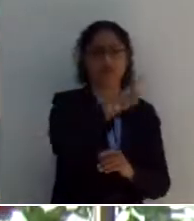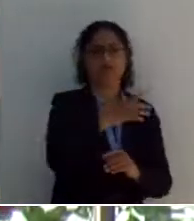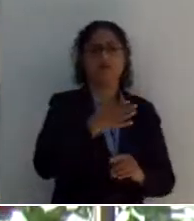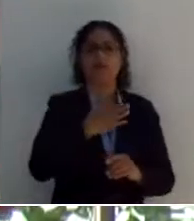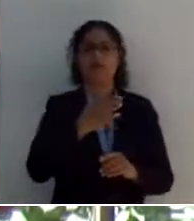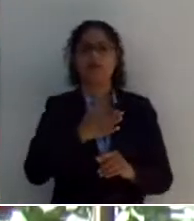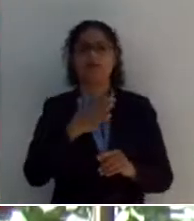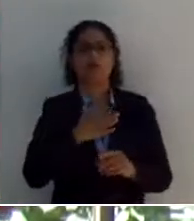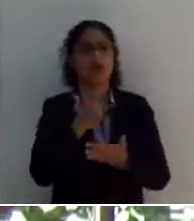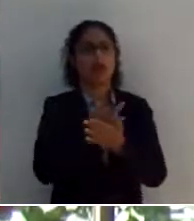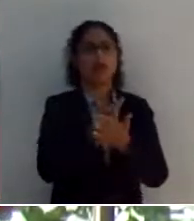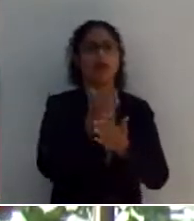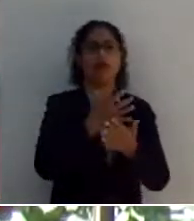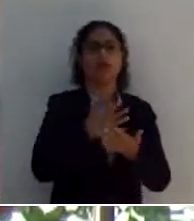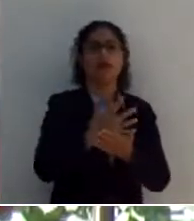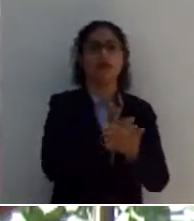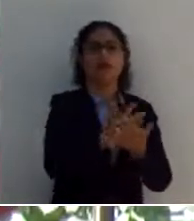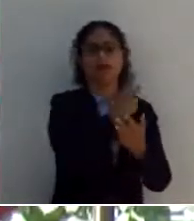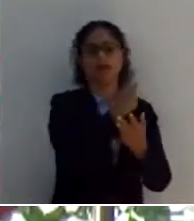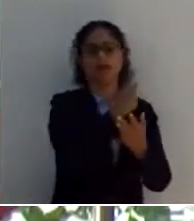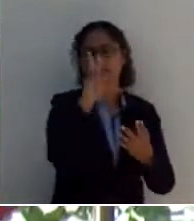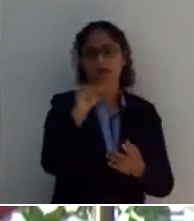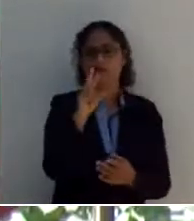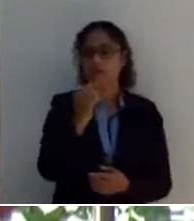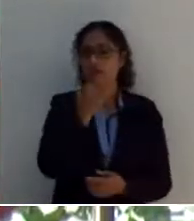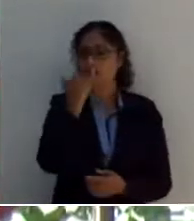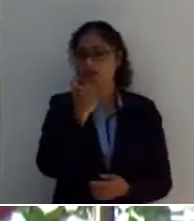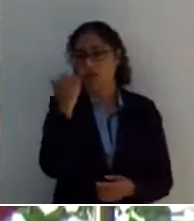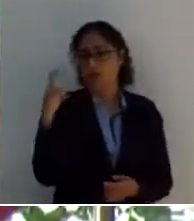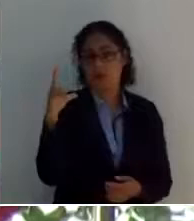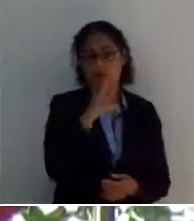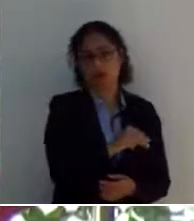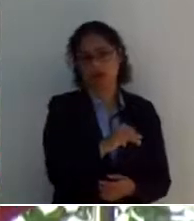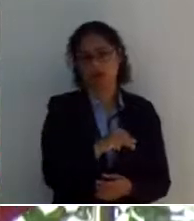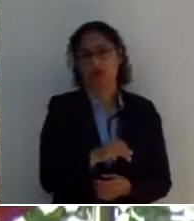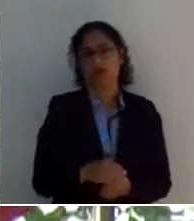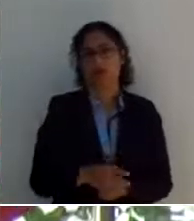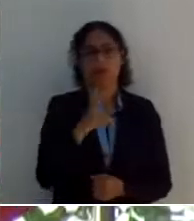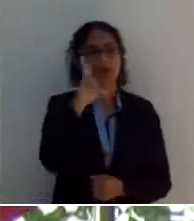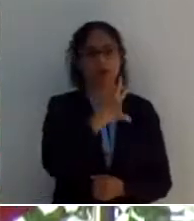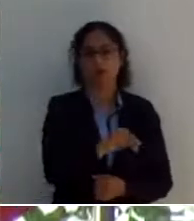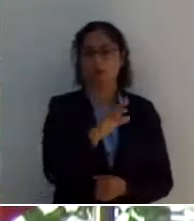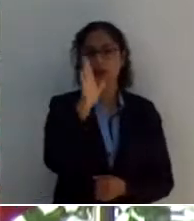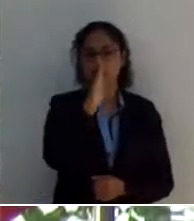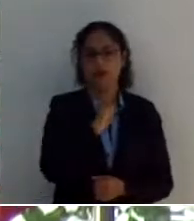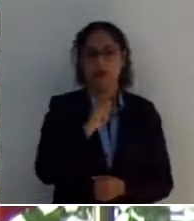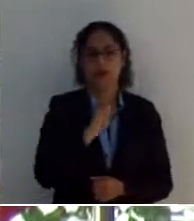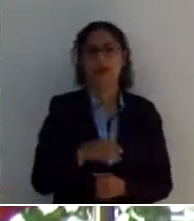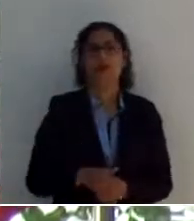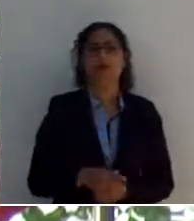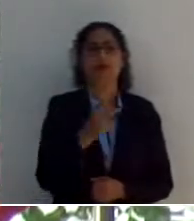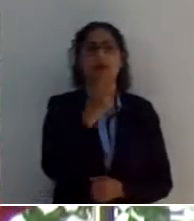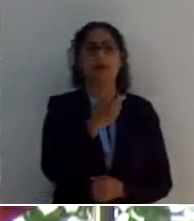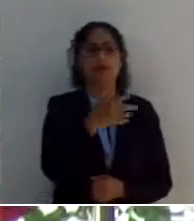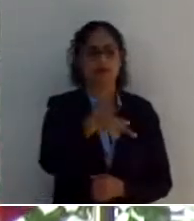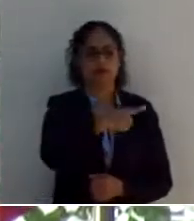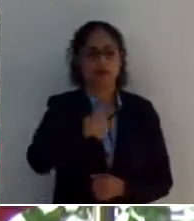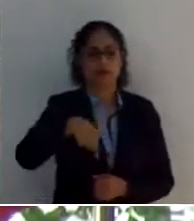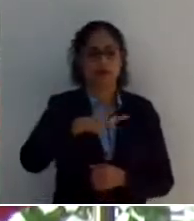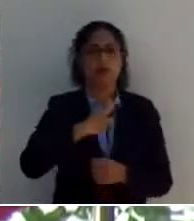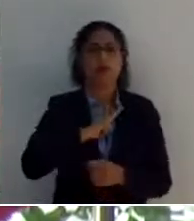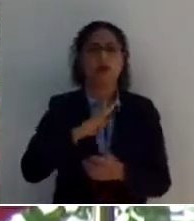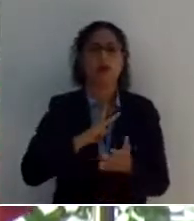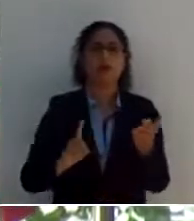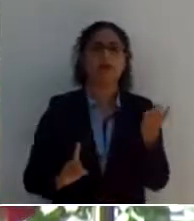vida económica de nuestro estado. O sea, no es la ruta, ese no es el camino. Eso atenta contra los